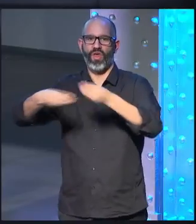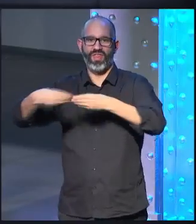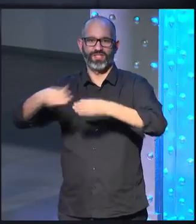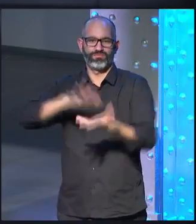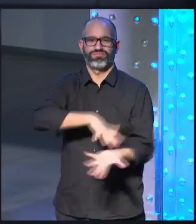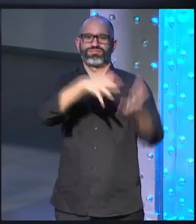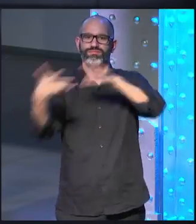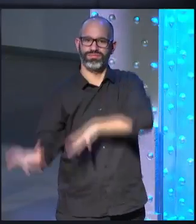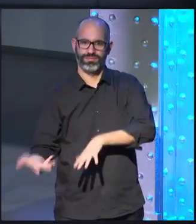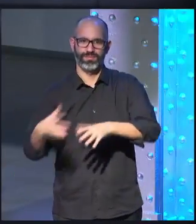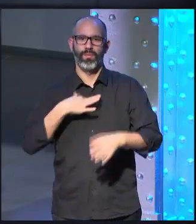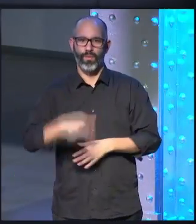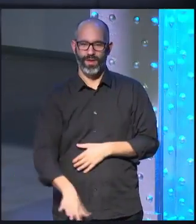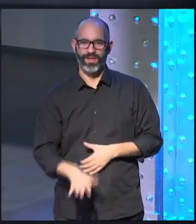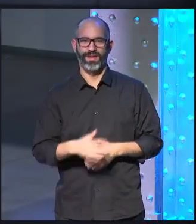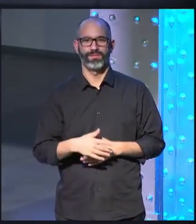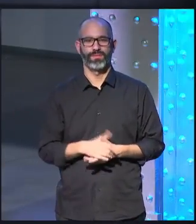cambiar.